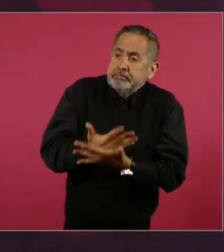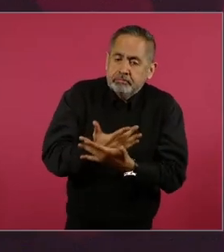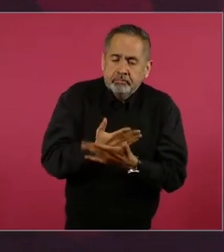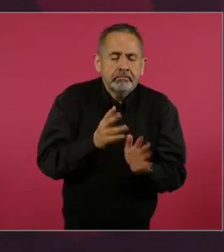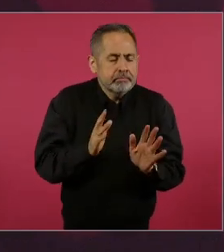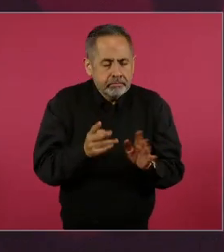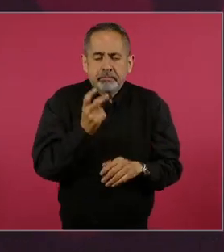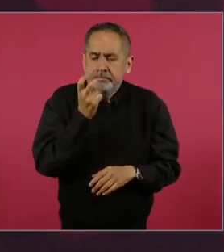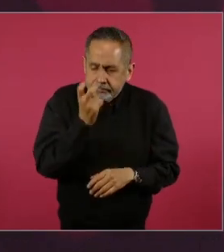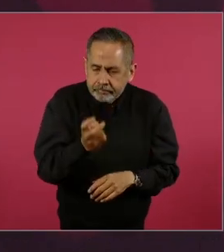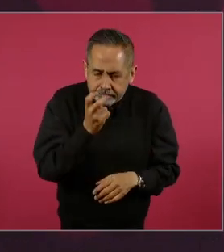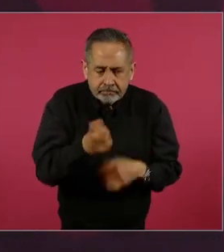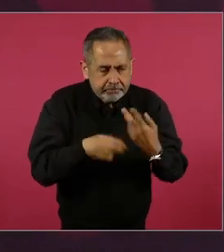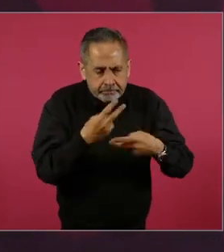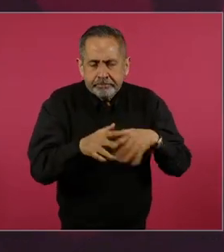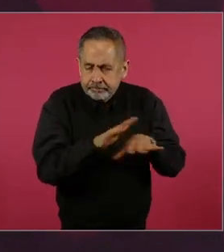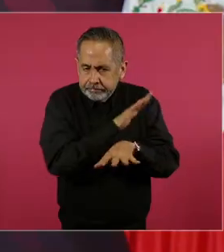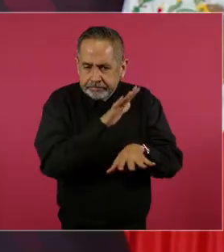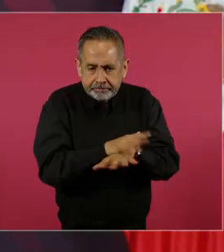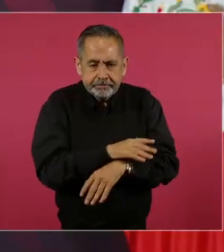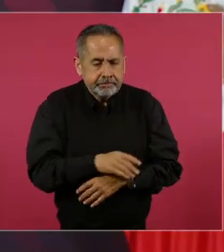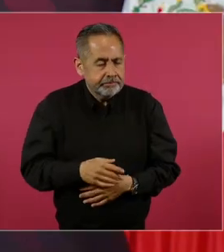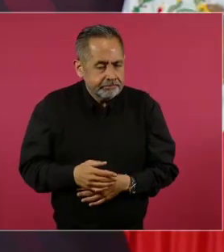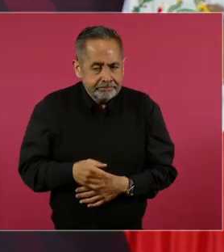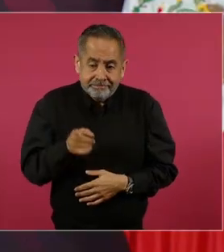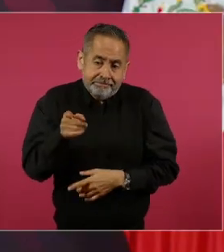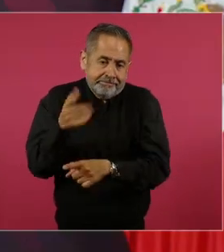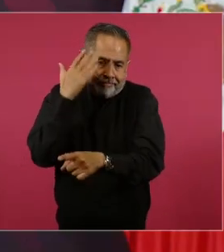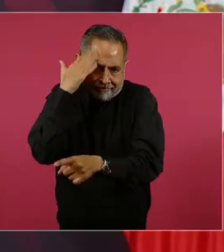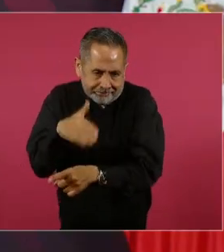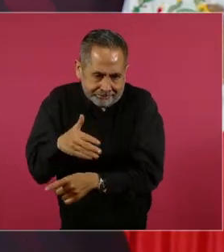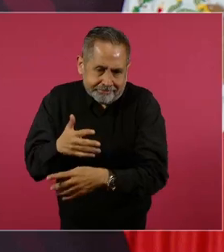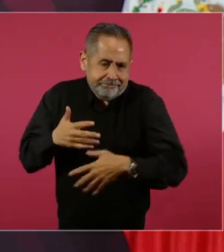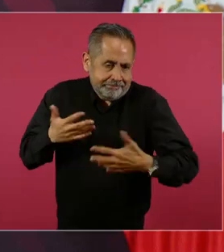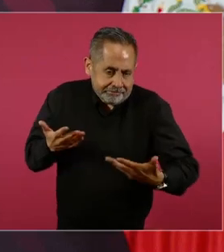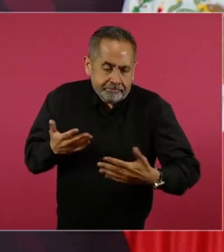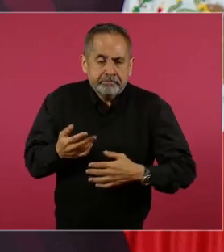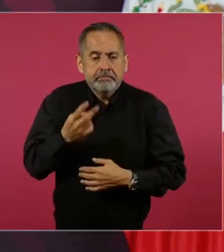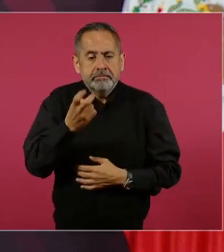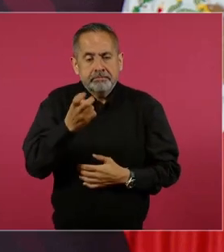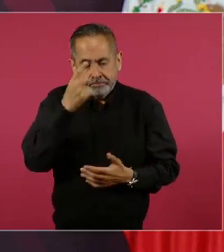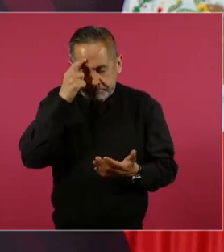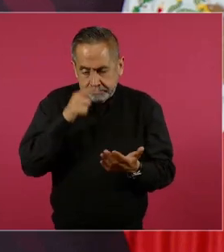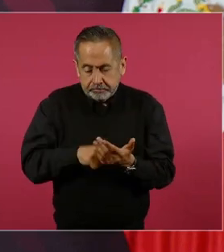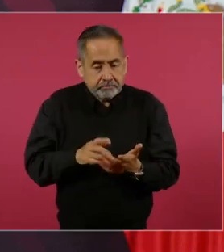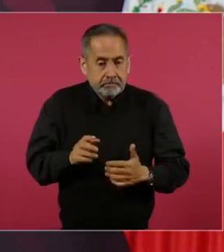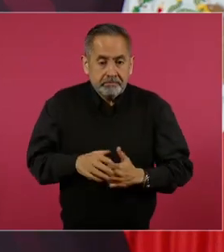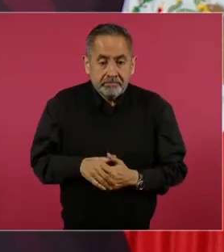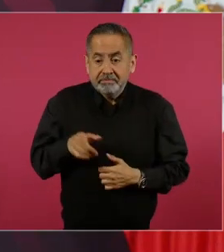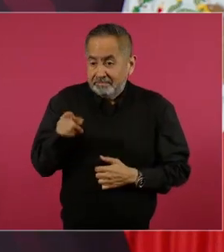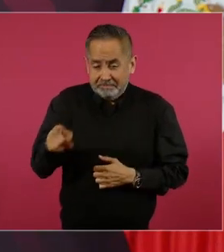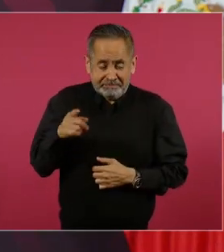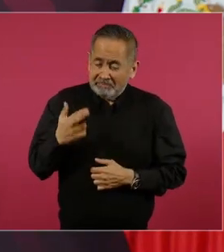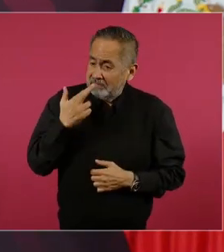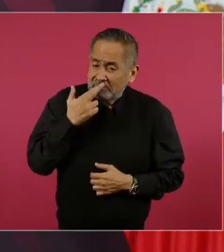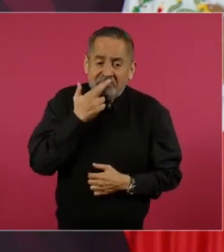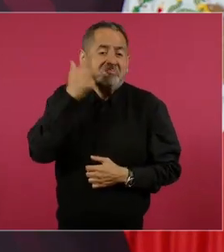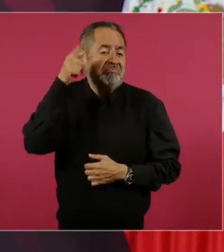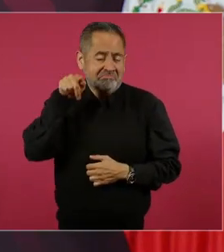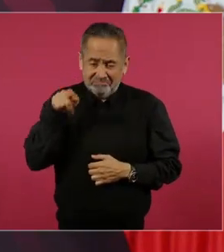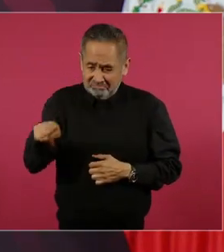cambiar. Yo por eso creo que va a ser mejor el